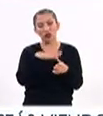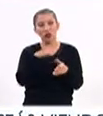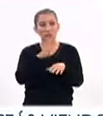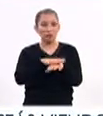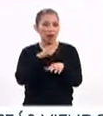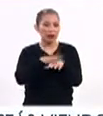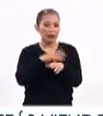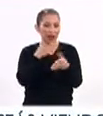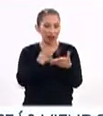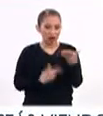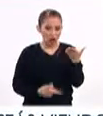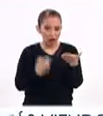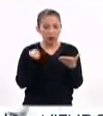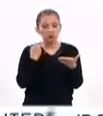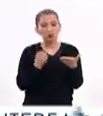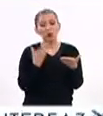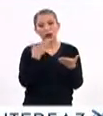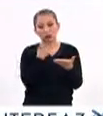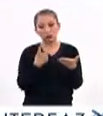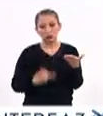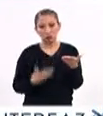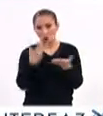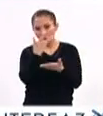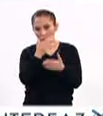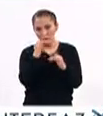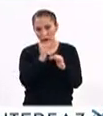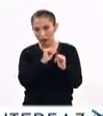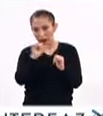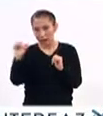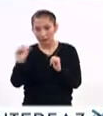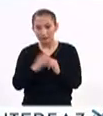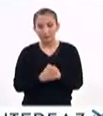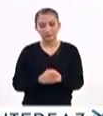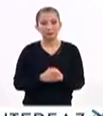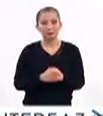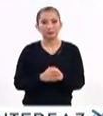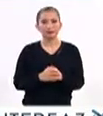boleta con calificación de 8,